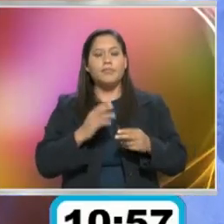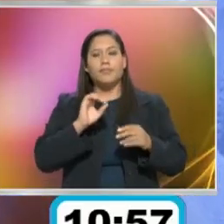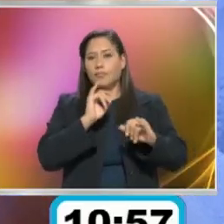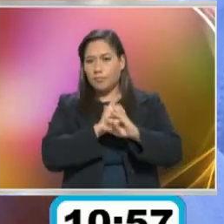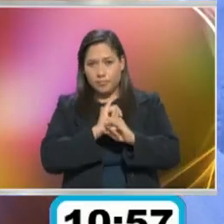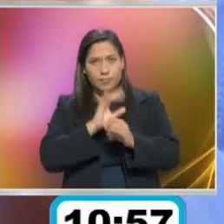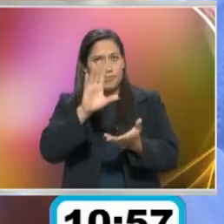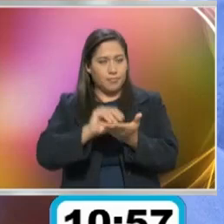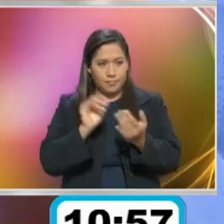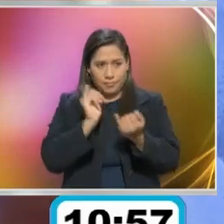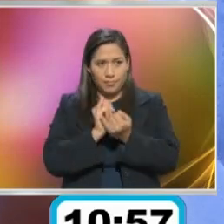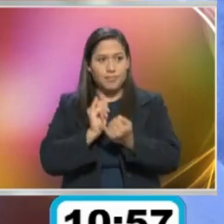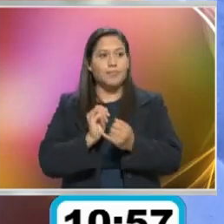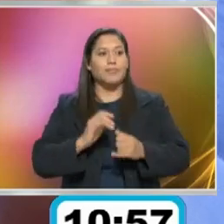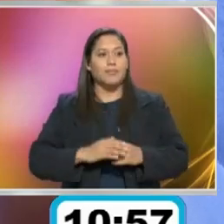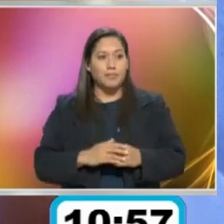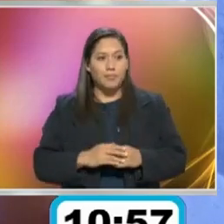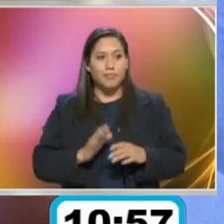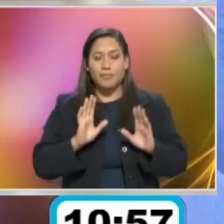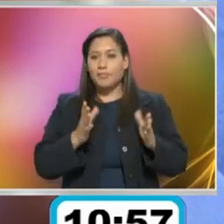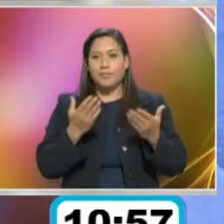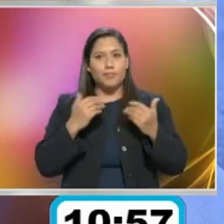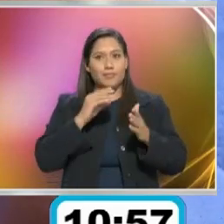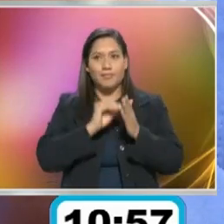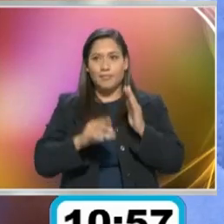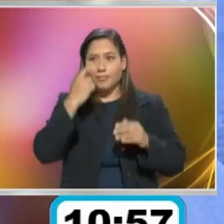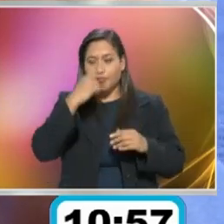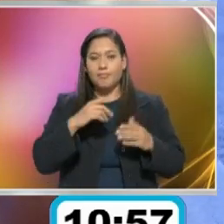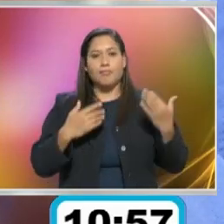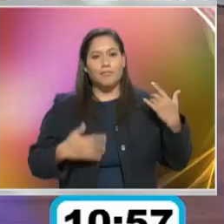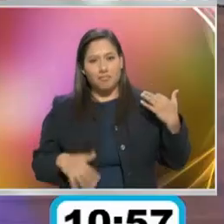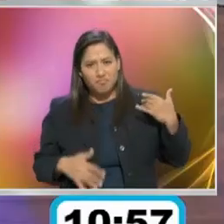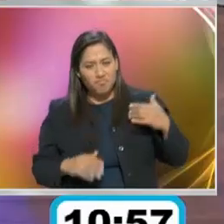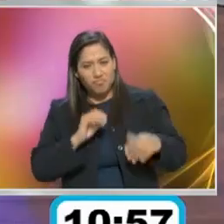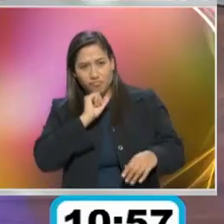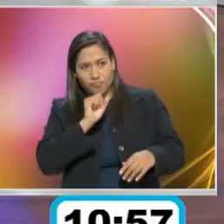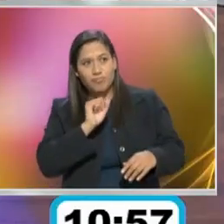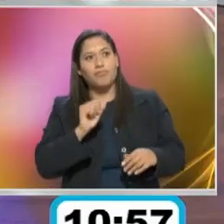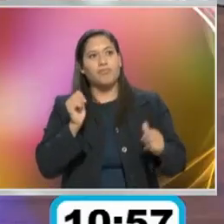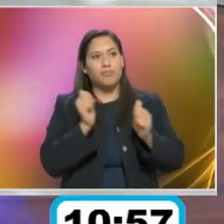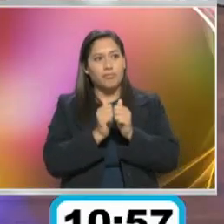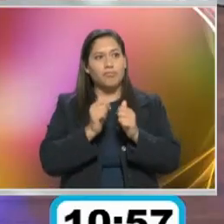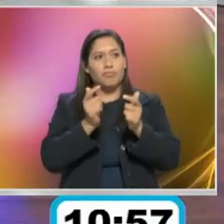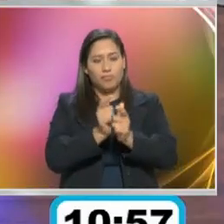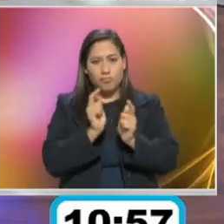digitales se puede descargar. Ahí está, entonces ya no hay pretexto para Muy bien. disfrutar de un buen rock a través de